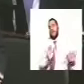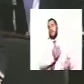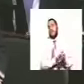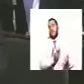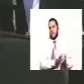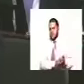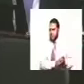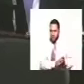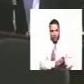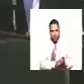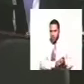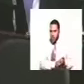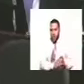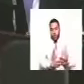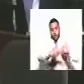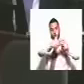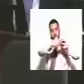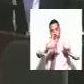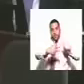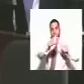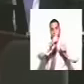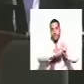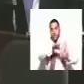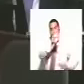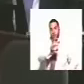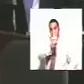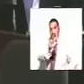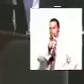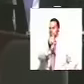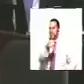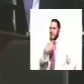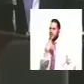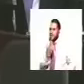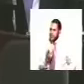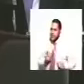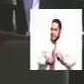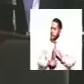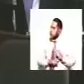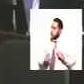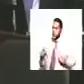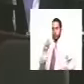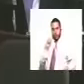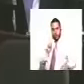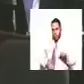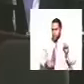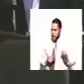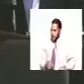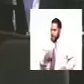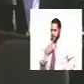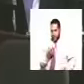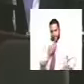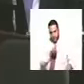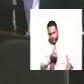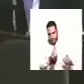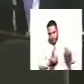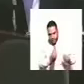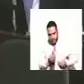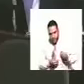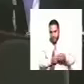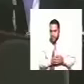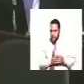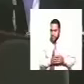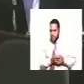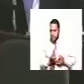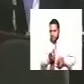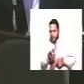que la Constitución del 91 traía una restricción. Era sedición amnistiable o indultable dentro del marco de